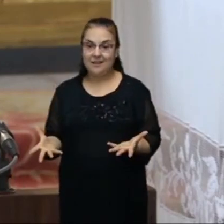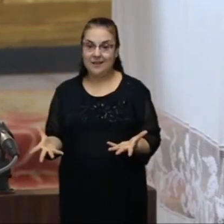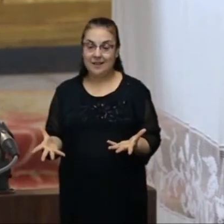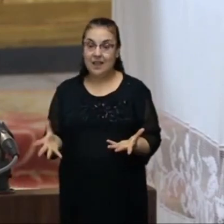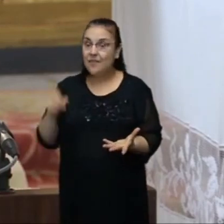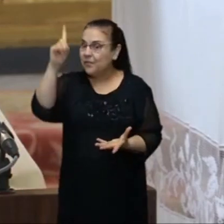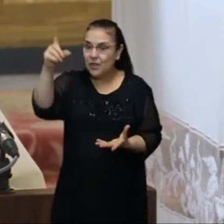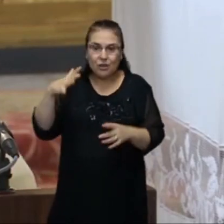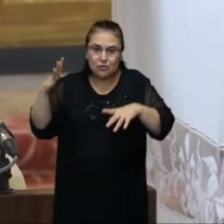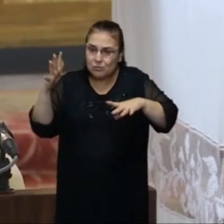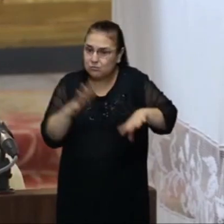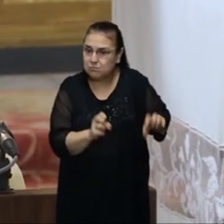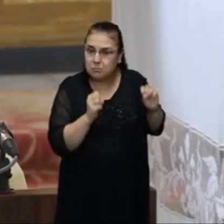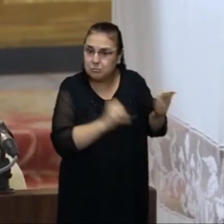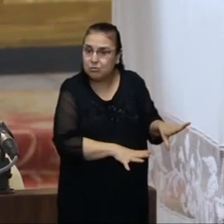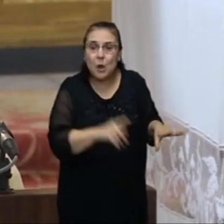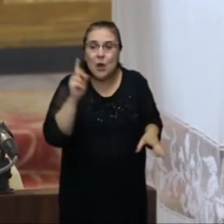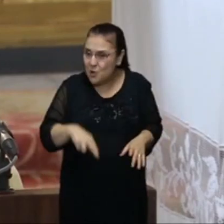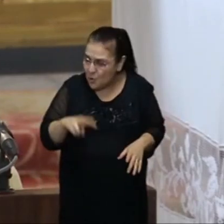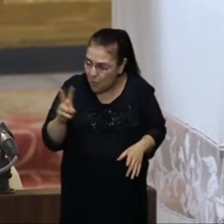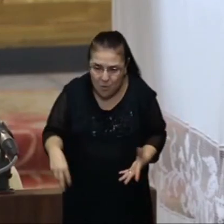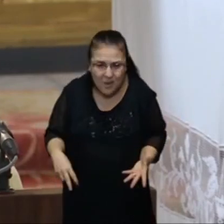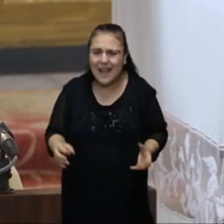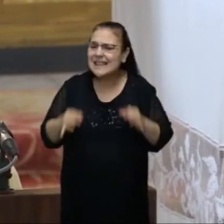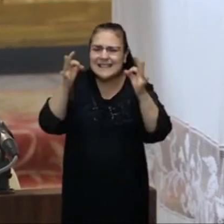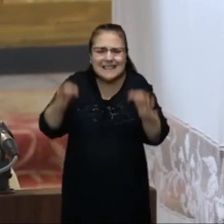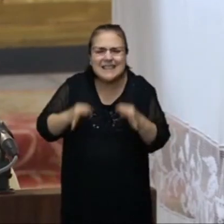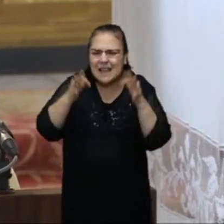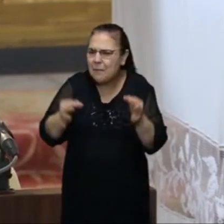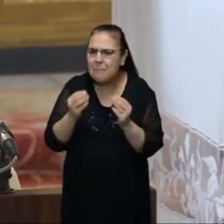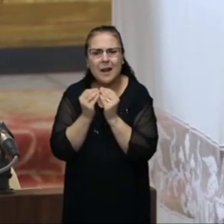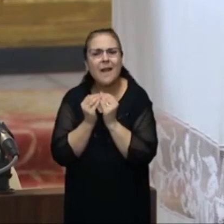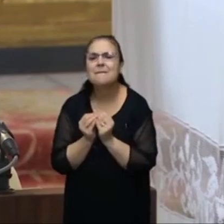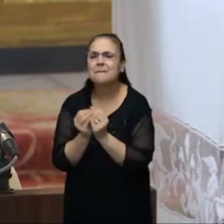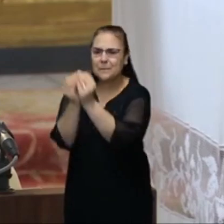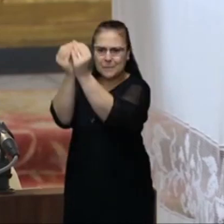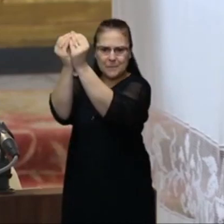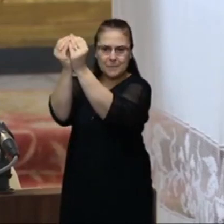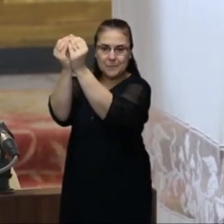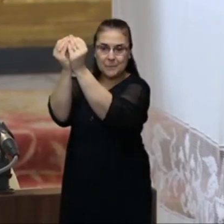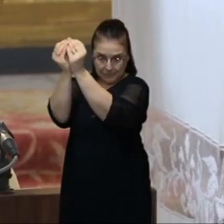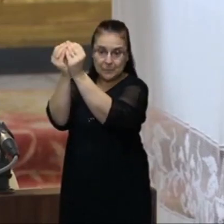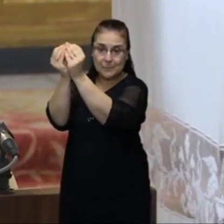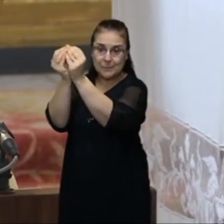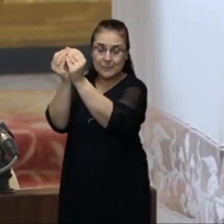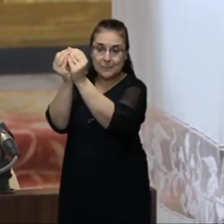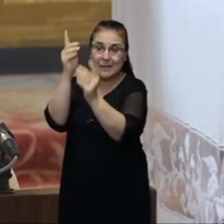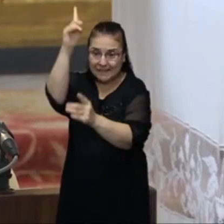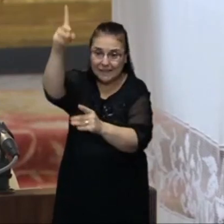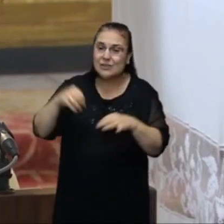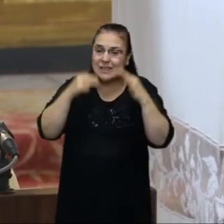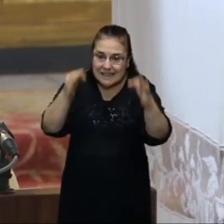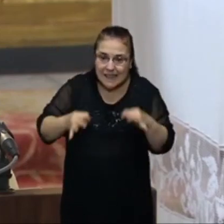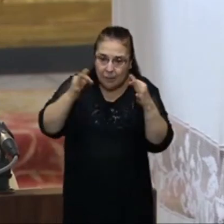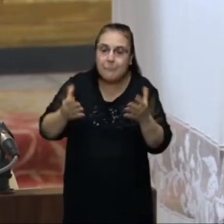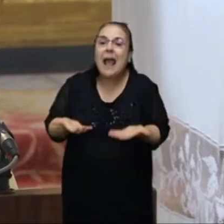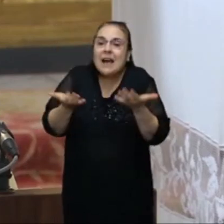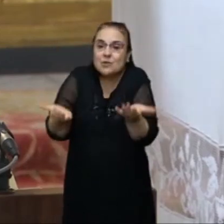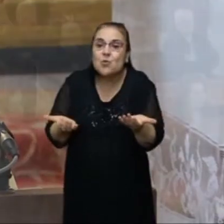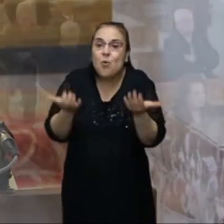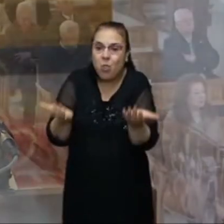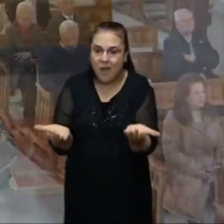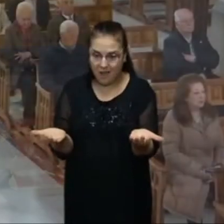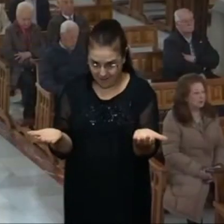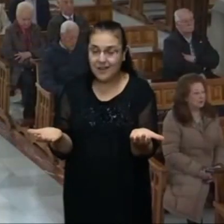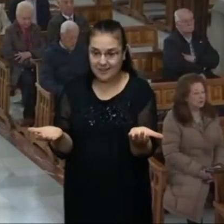Dios nunca te deja. Dios siempre está a tu lado. Dios siempre te acompaña. Dios siempre te ayuda. Dios siempre